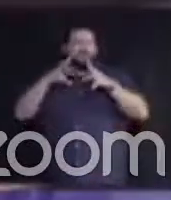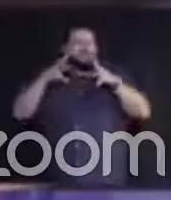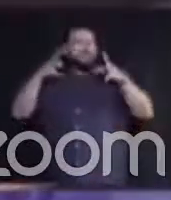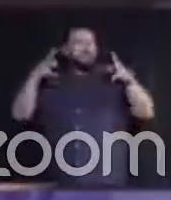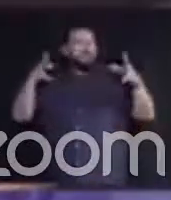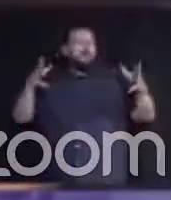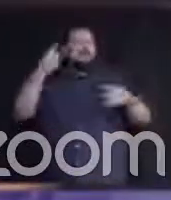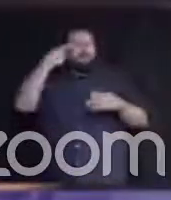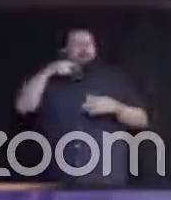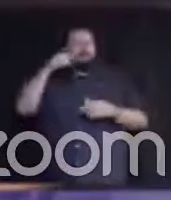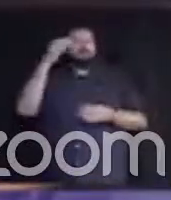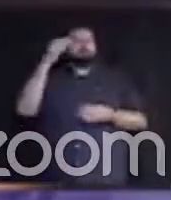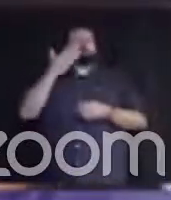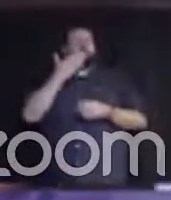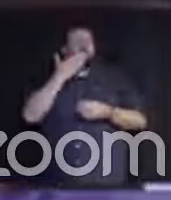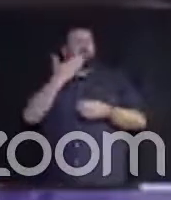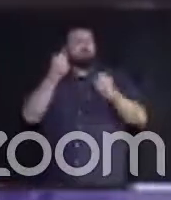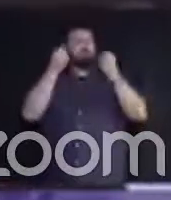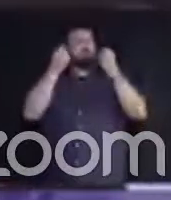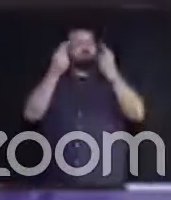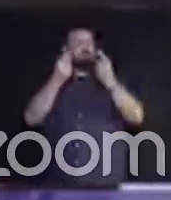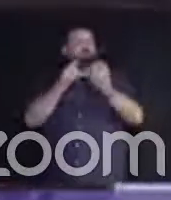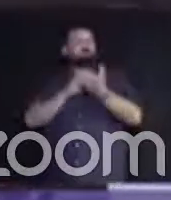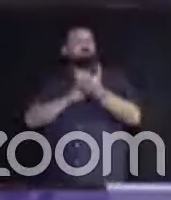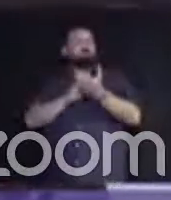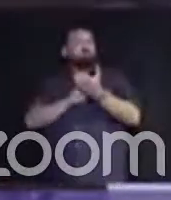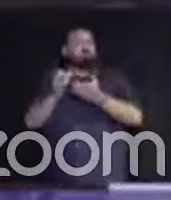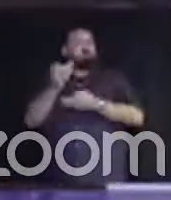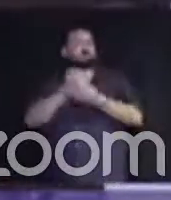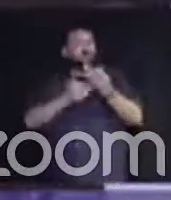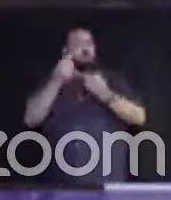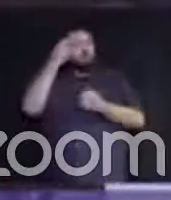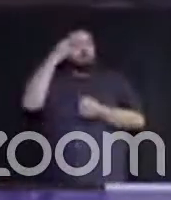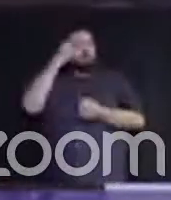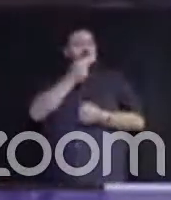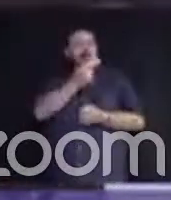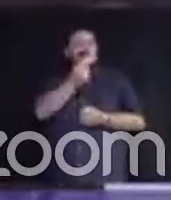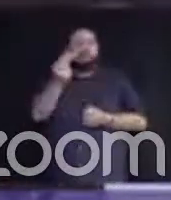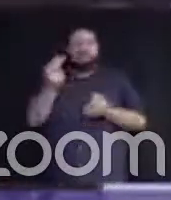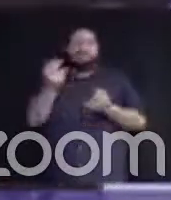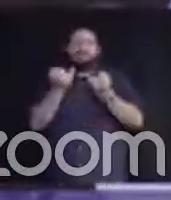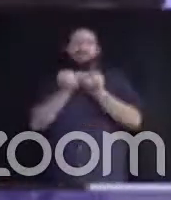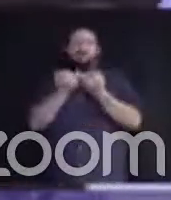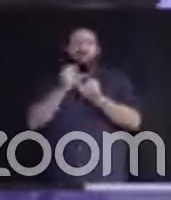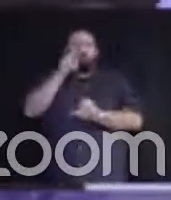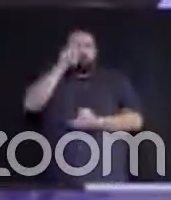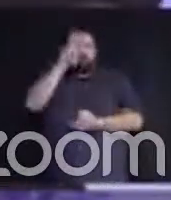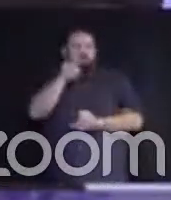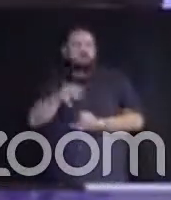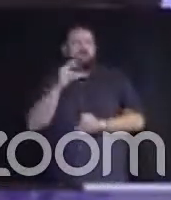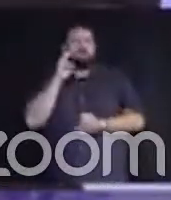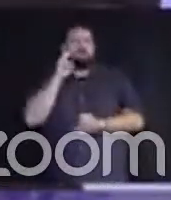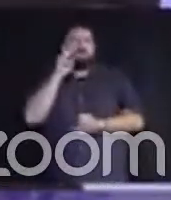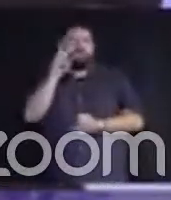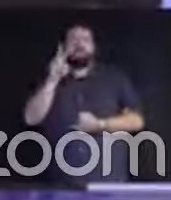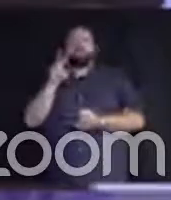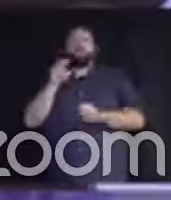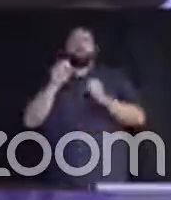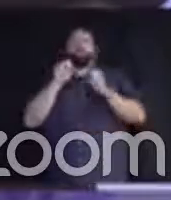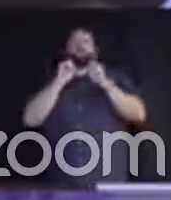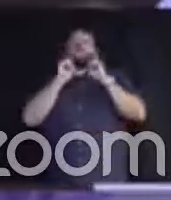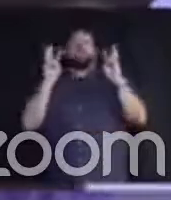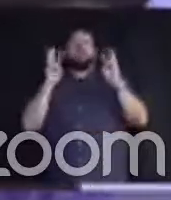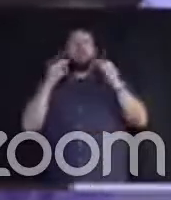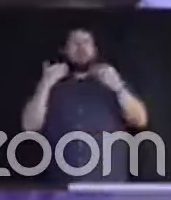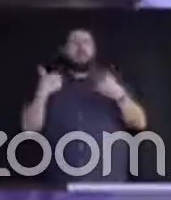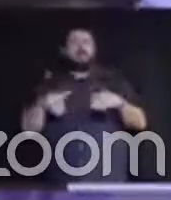para reconocerles a los que van a estar acá arriba, pero sobre todo para que ustedes se la crean, para que salgan emocionados de este